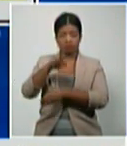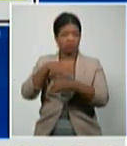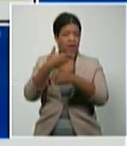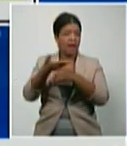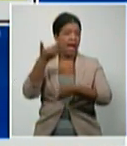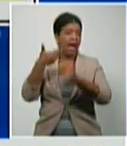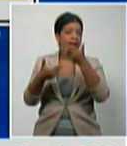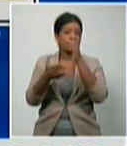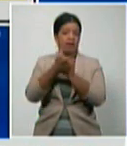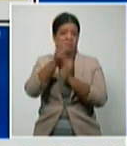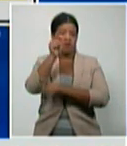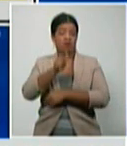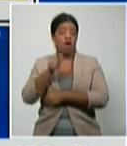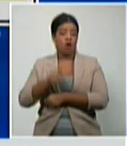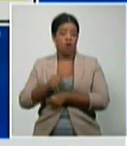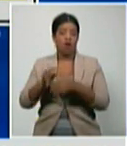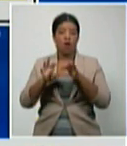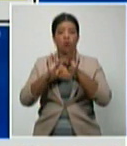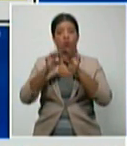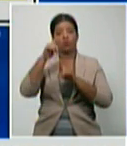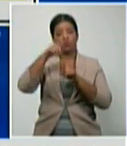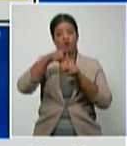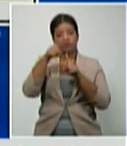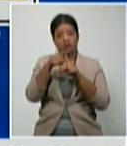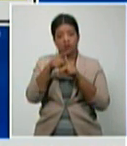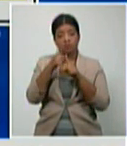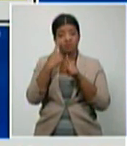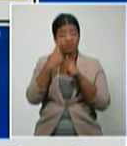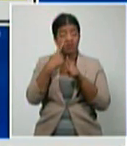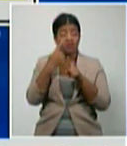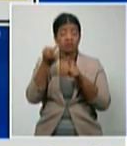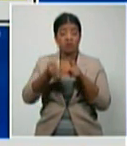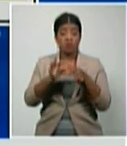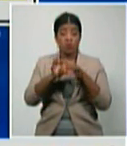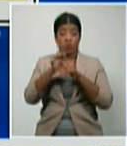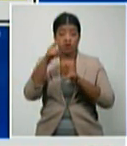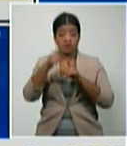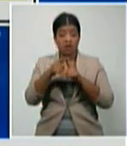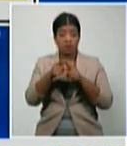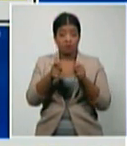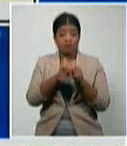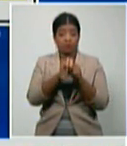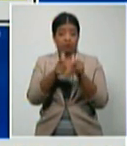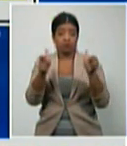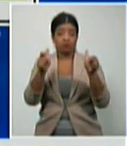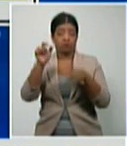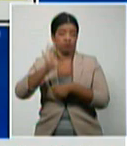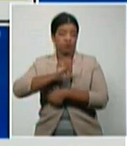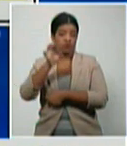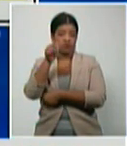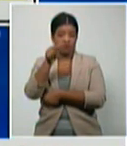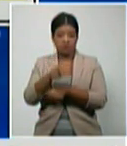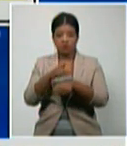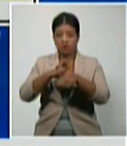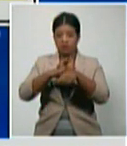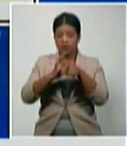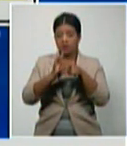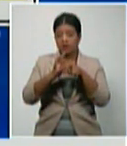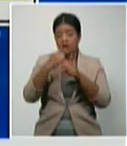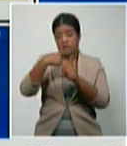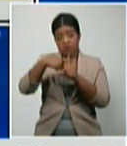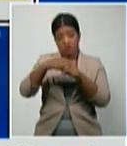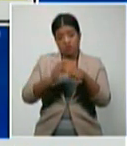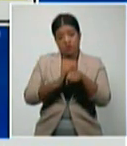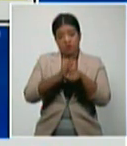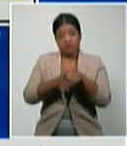lugar, pero realmente el comportamiento de la incidencia en esta provincia